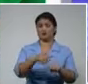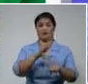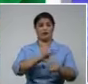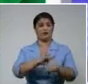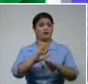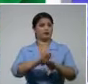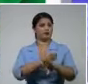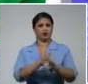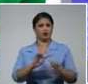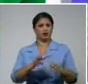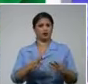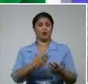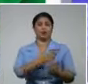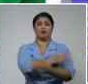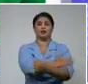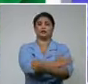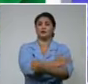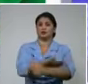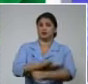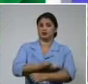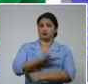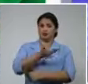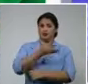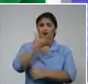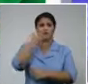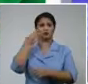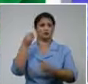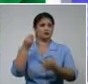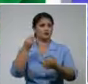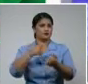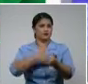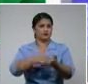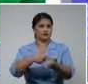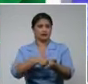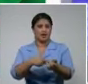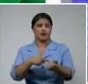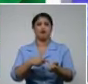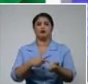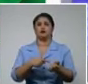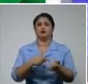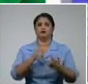hipertensión arterial, diabetes mellitus, enfermedad cerebrovascular